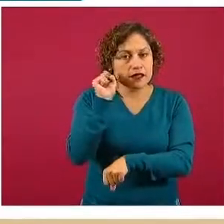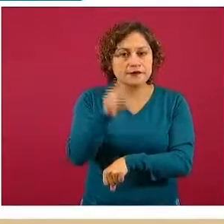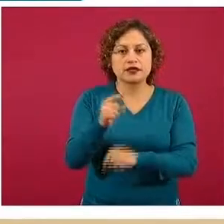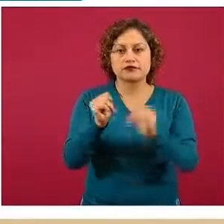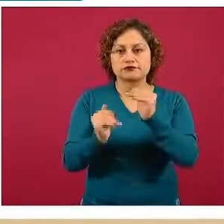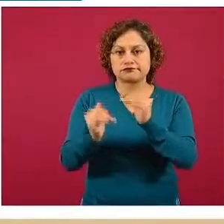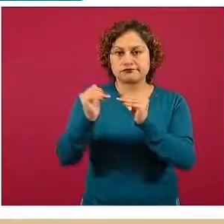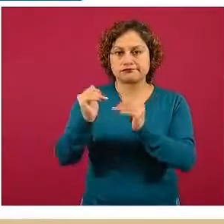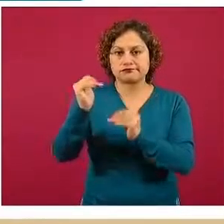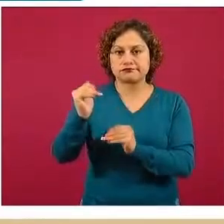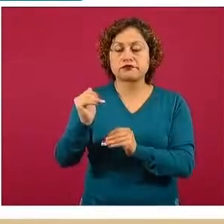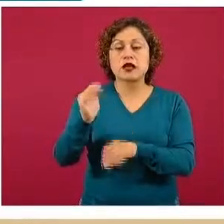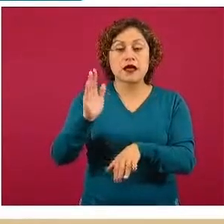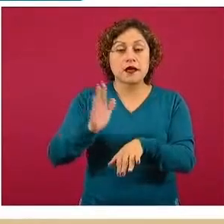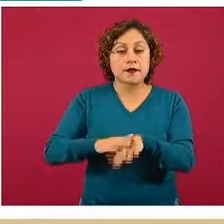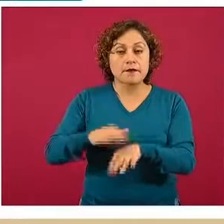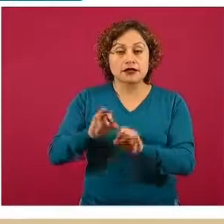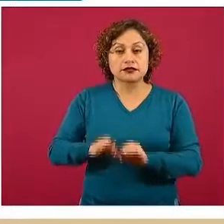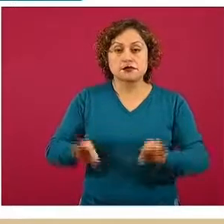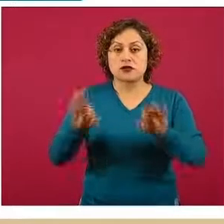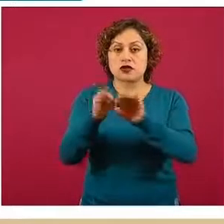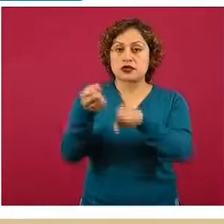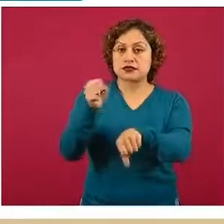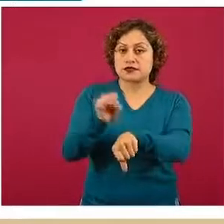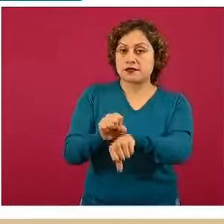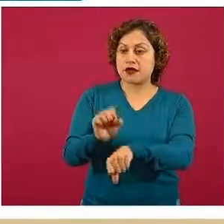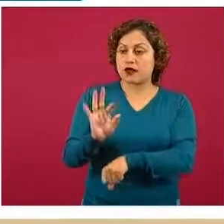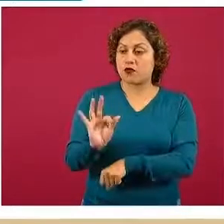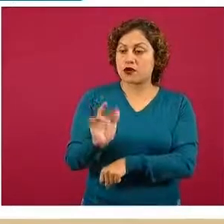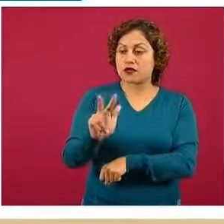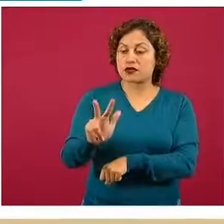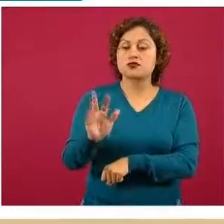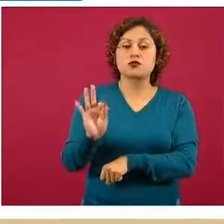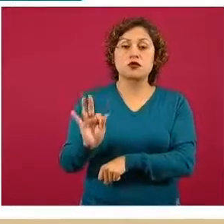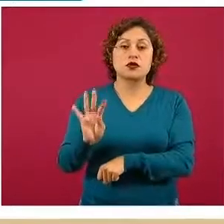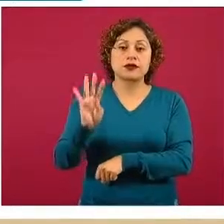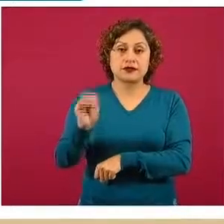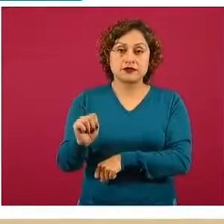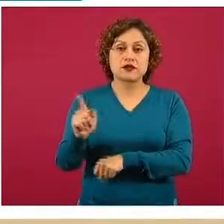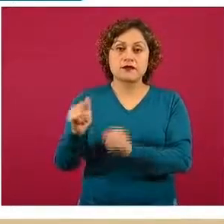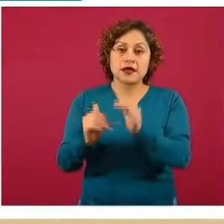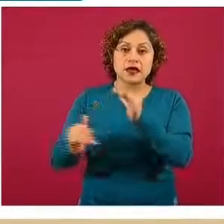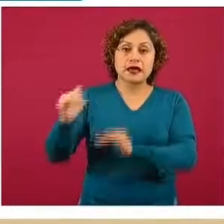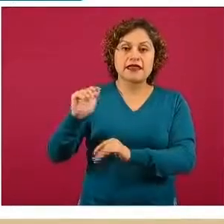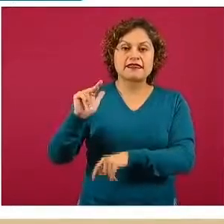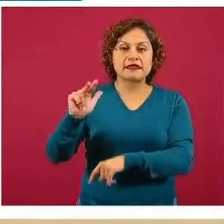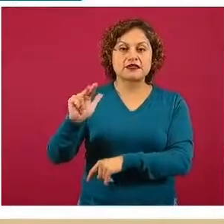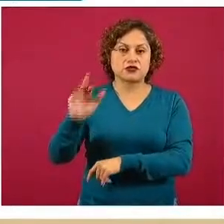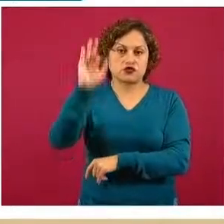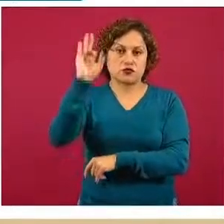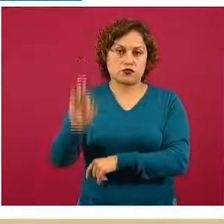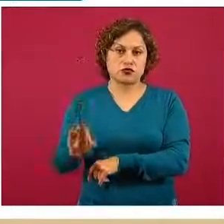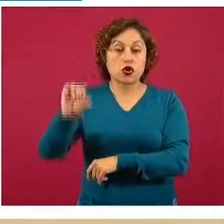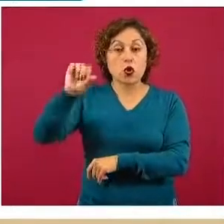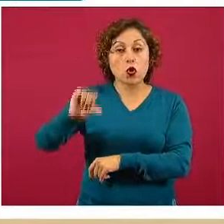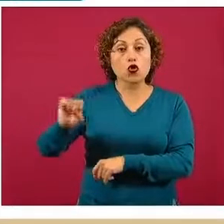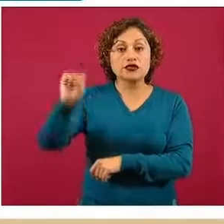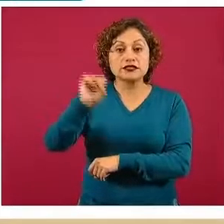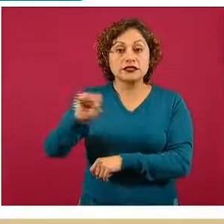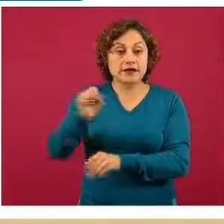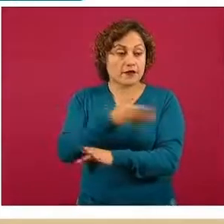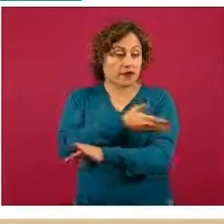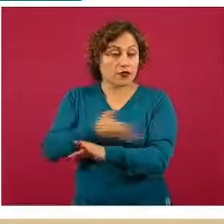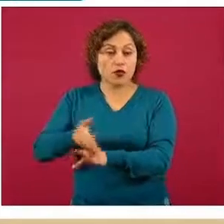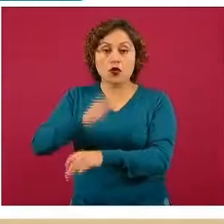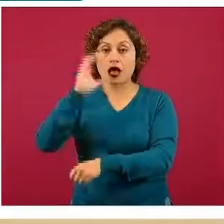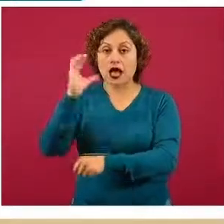diferencial para la semana 48-49 de un más 18%. Dado que hoy sábado cierra la semana, es el 7º día de